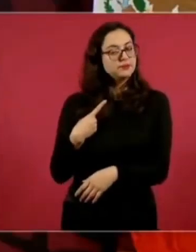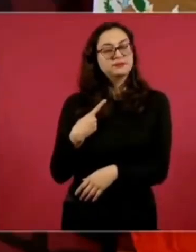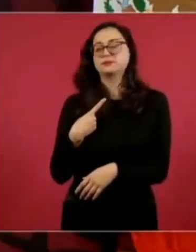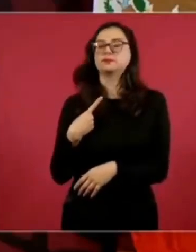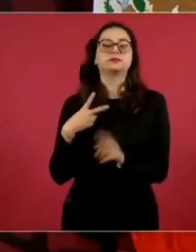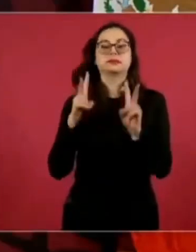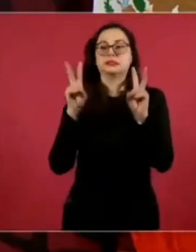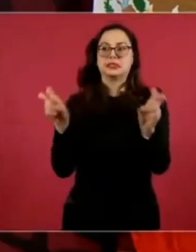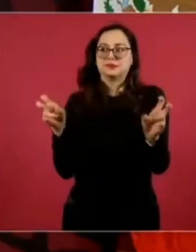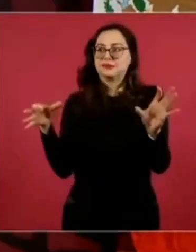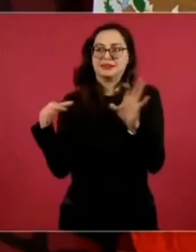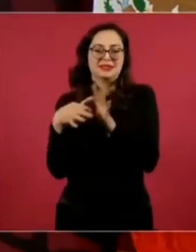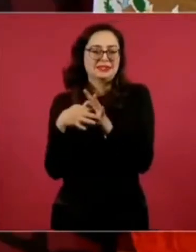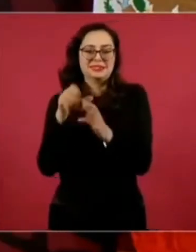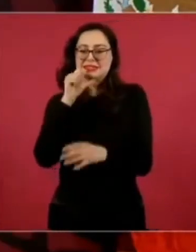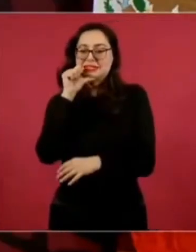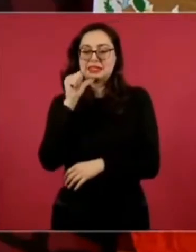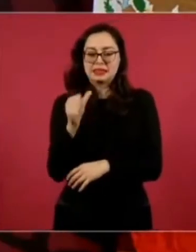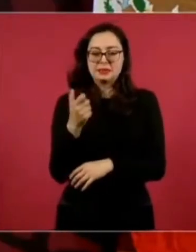Pero llega